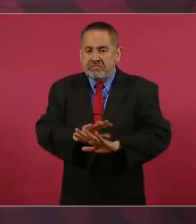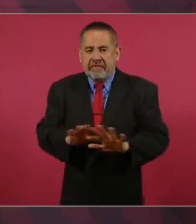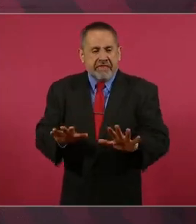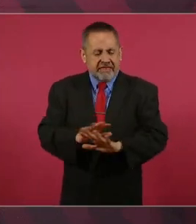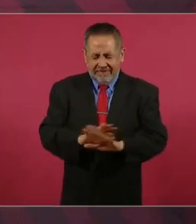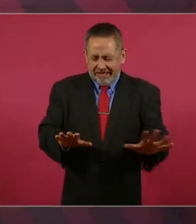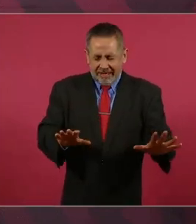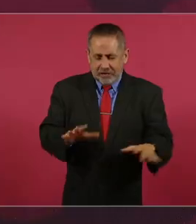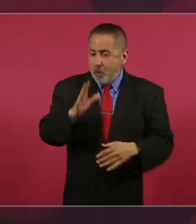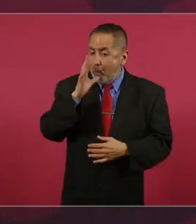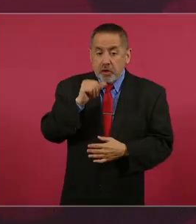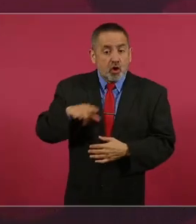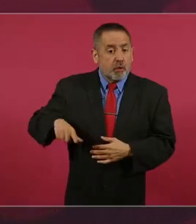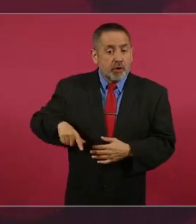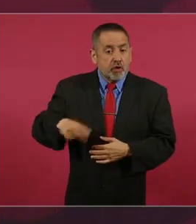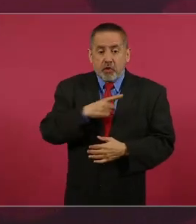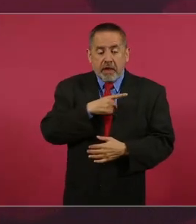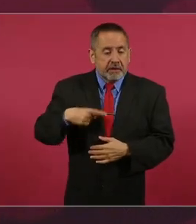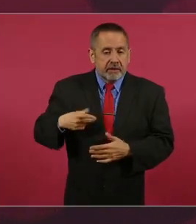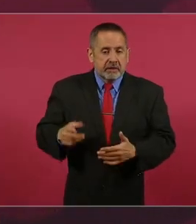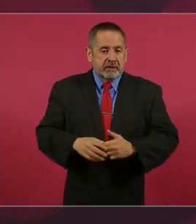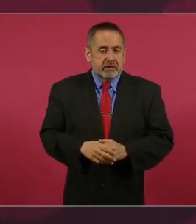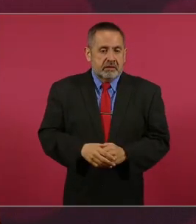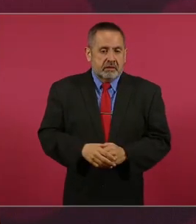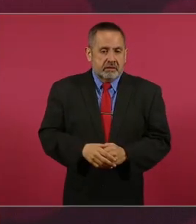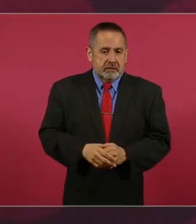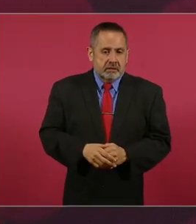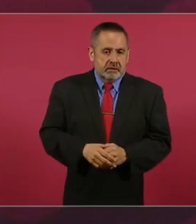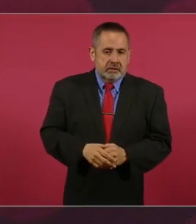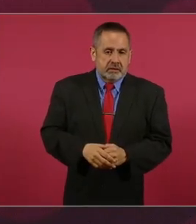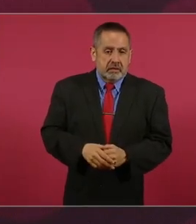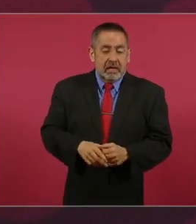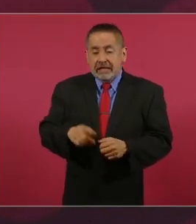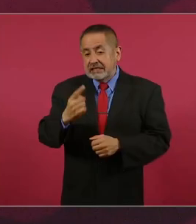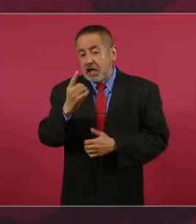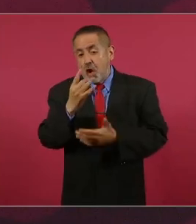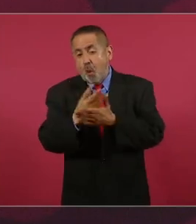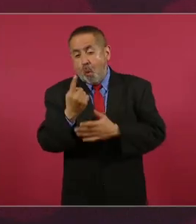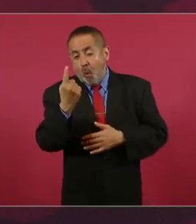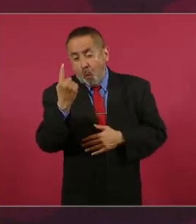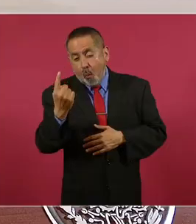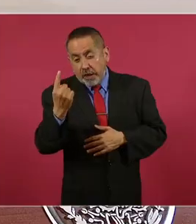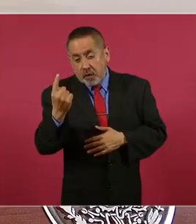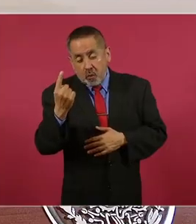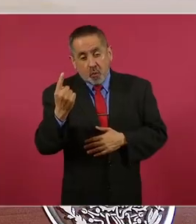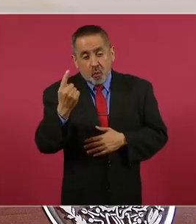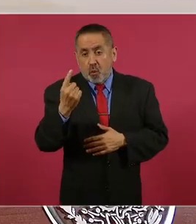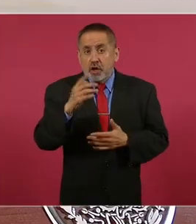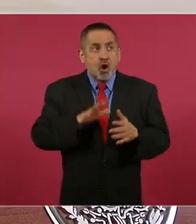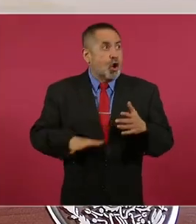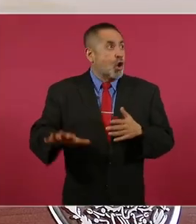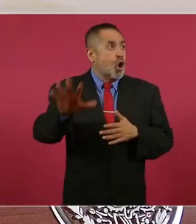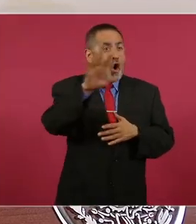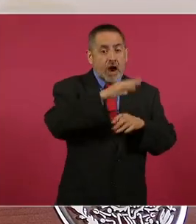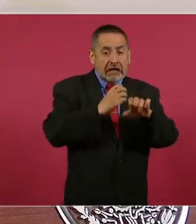tenga deudas. Eso deberían ese, hacer ese es el resto el de único los estado que